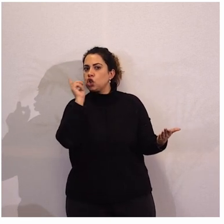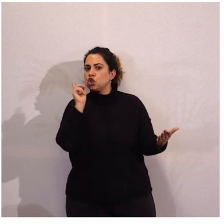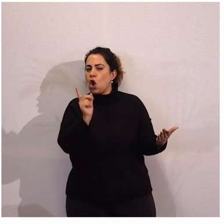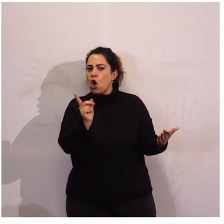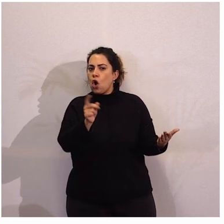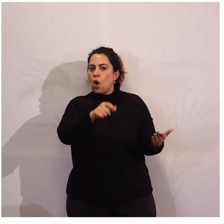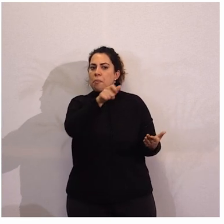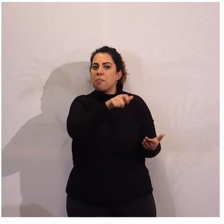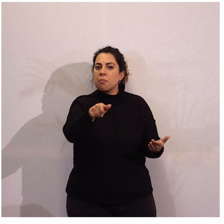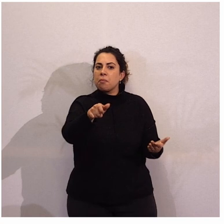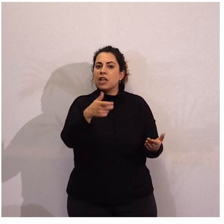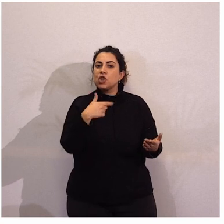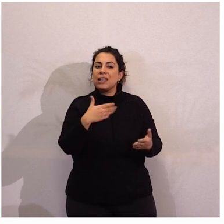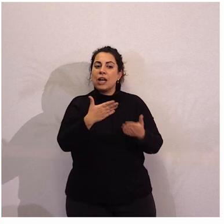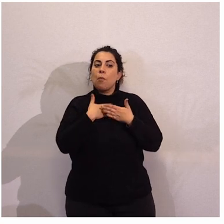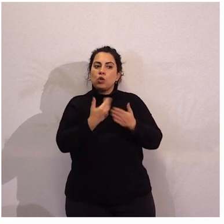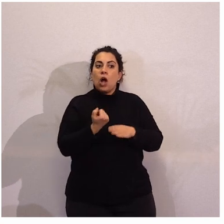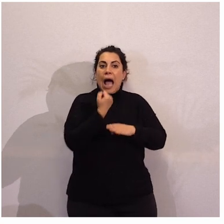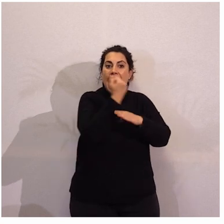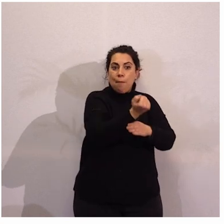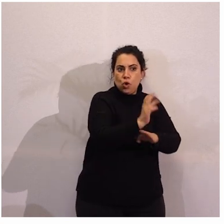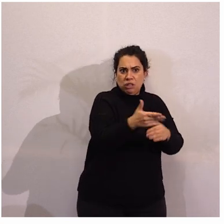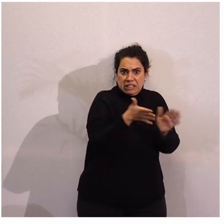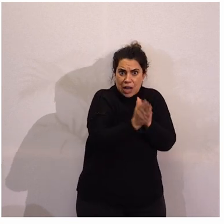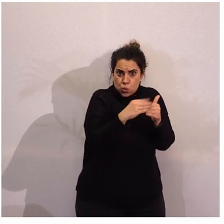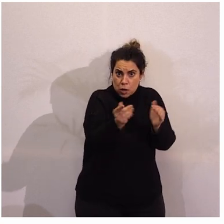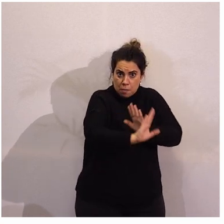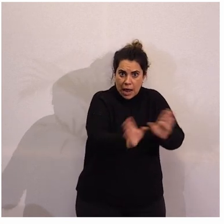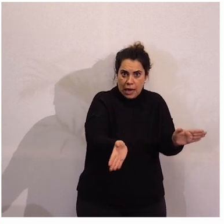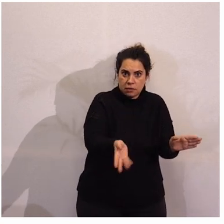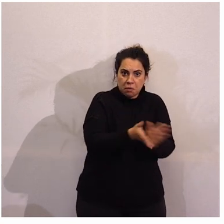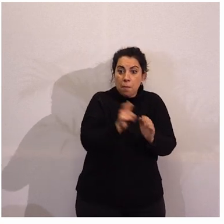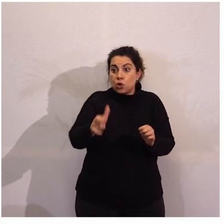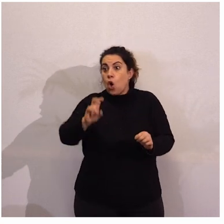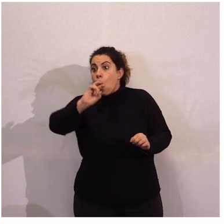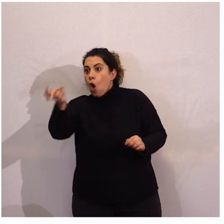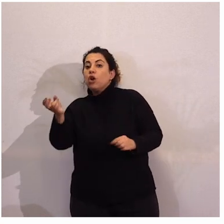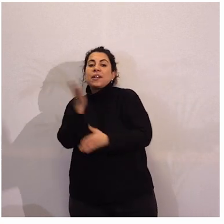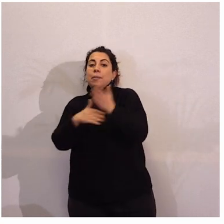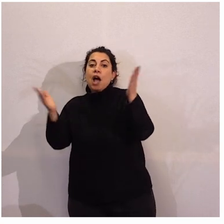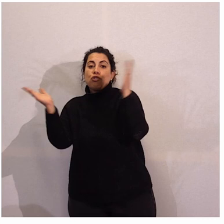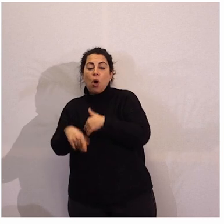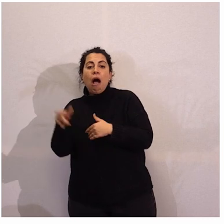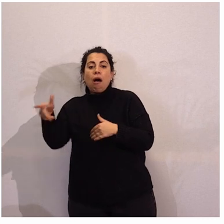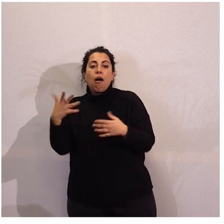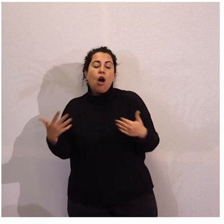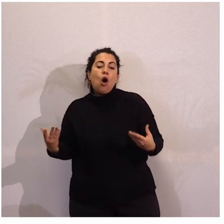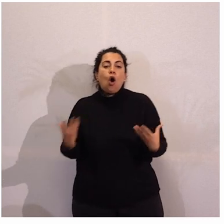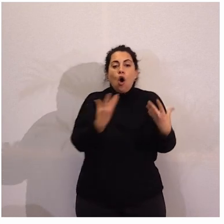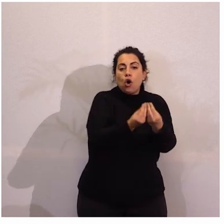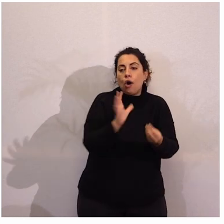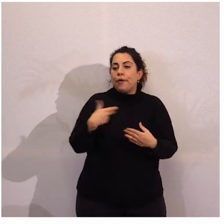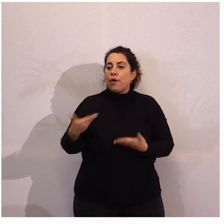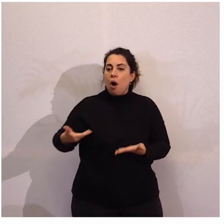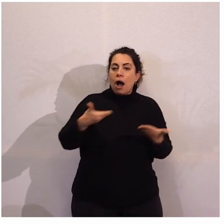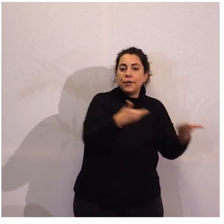que reciben voluntariado, que son usuarias, que bueno, que hay otras personas que no tienen discapacidad y que les acompañan o que les